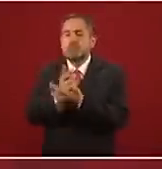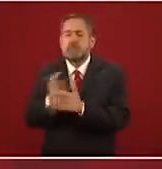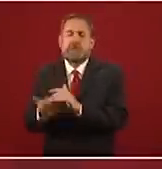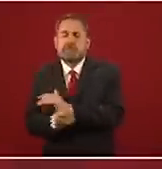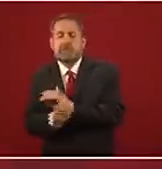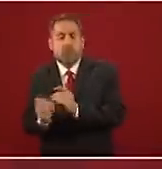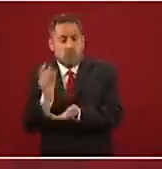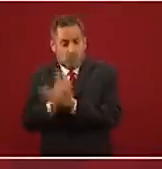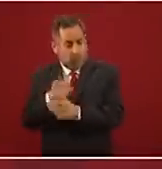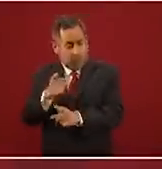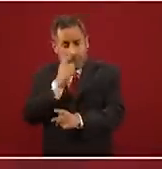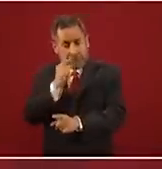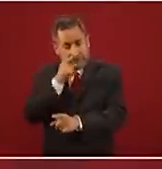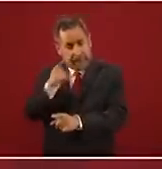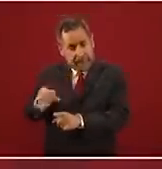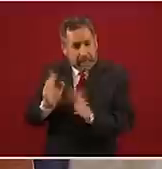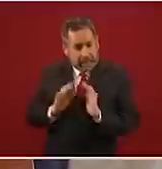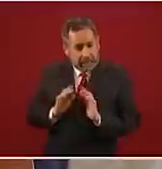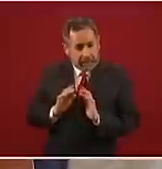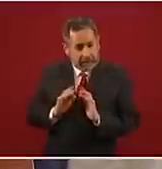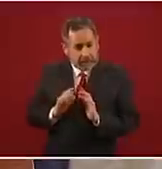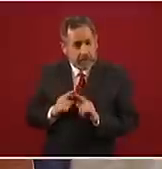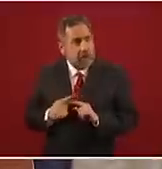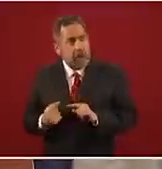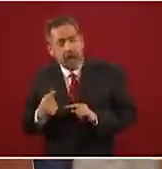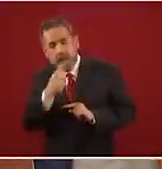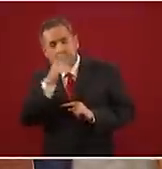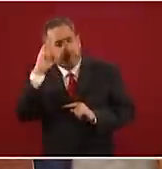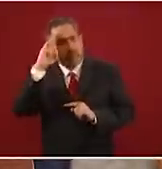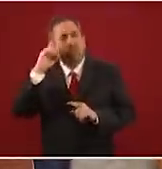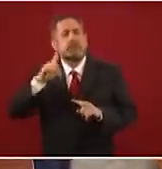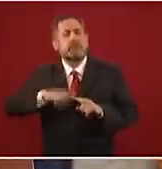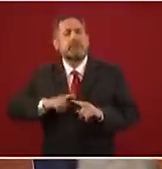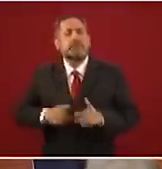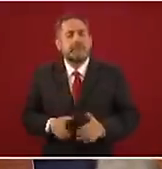mordelón. ¿Y los de arriba?